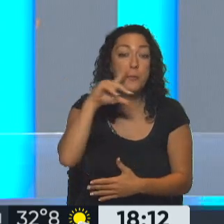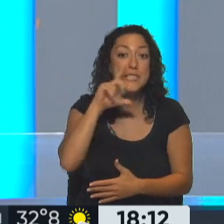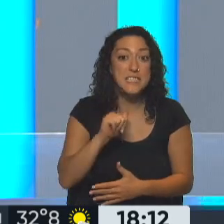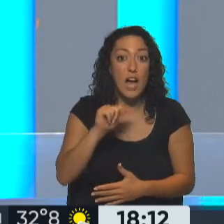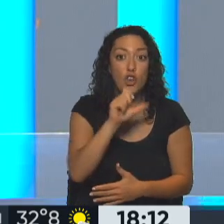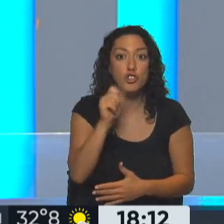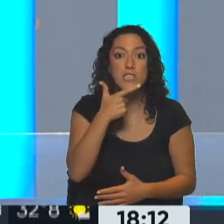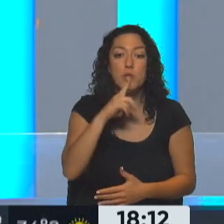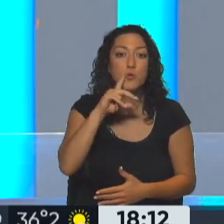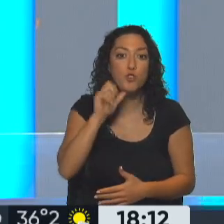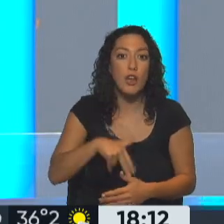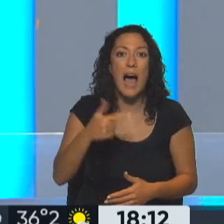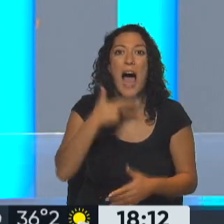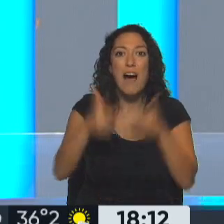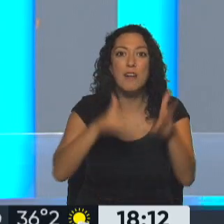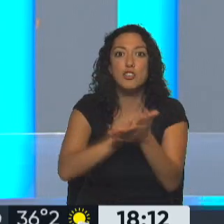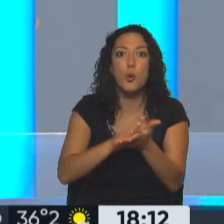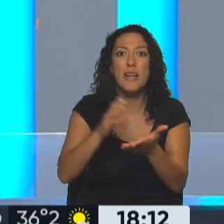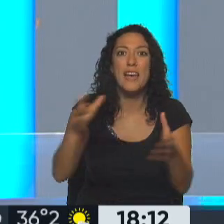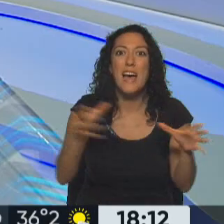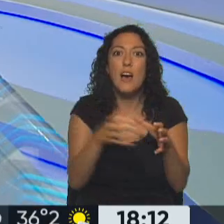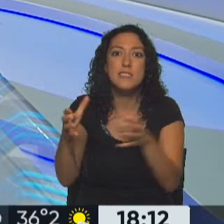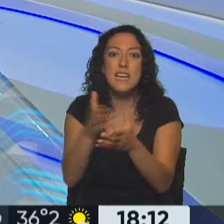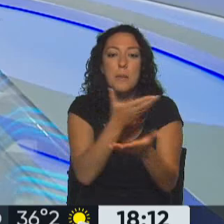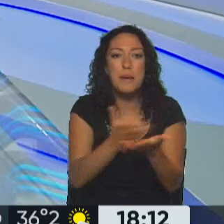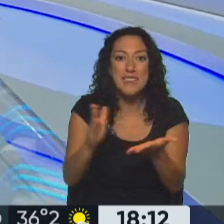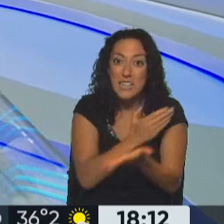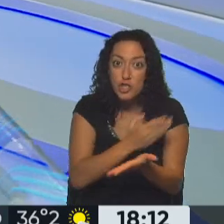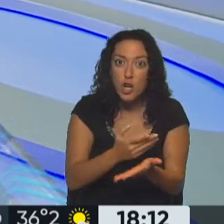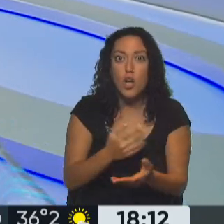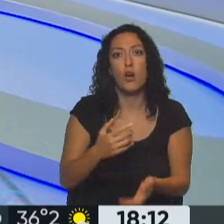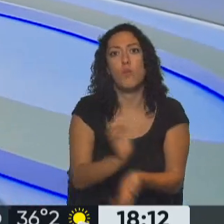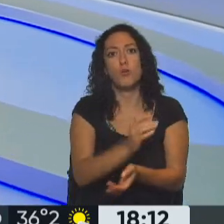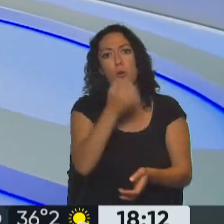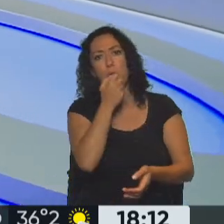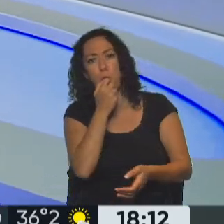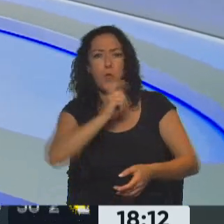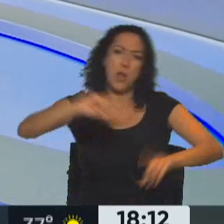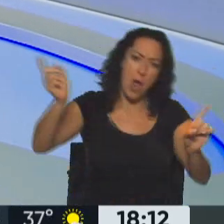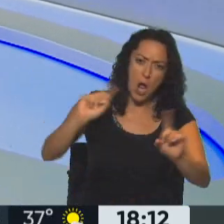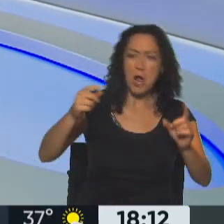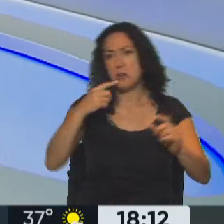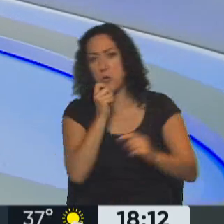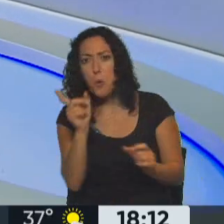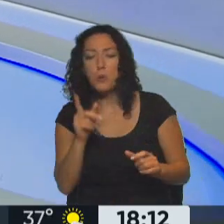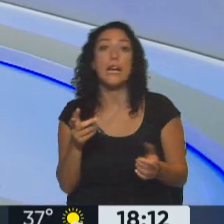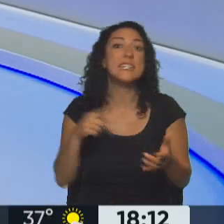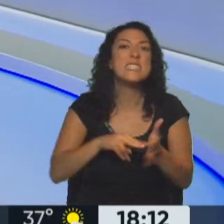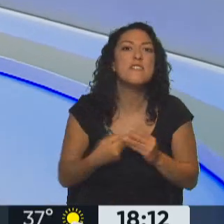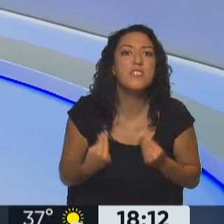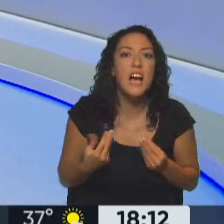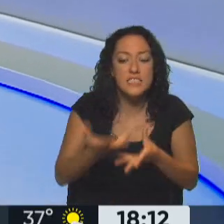se nombró la palabra segmentación hubo un gran abucheo Qué significa eso significa que los sectores de derecha